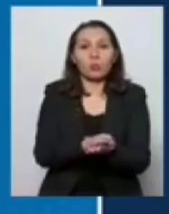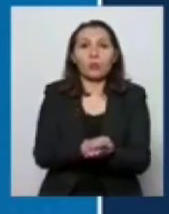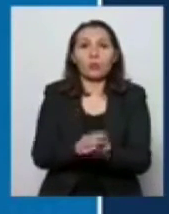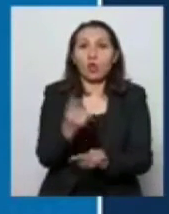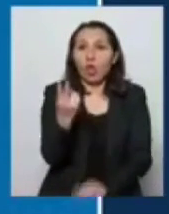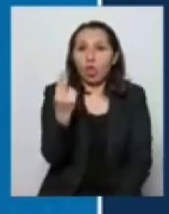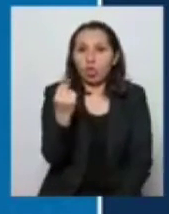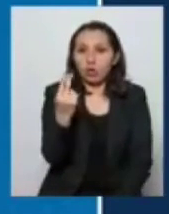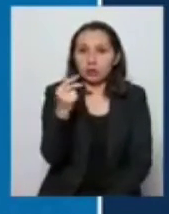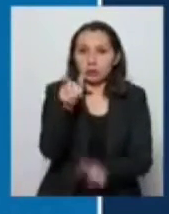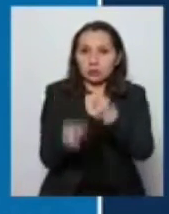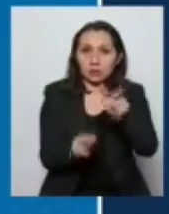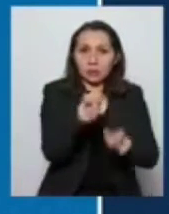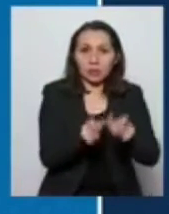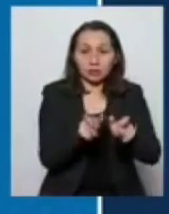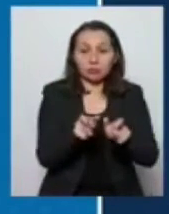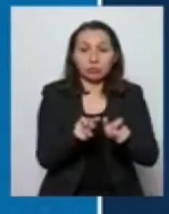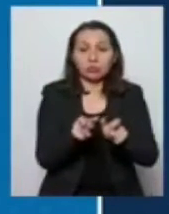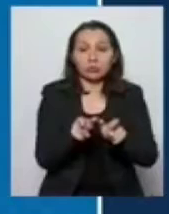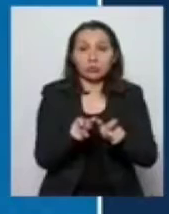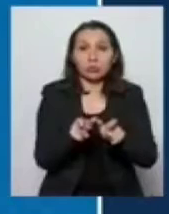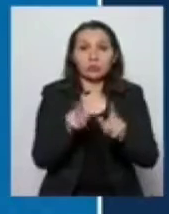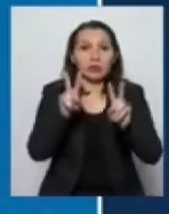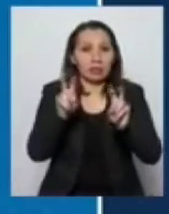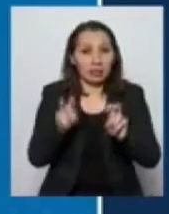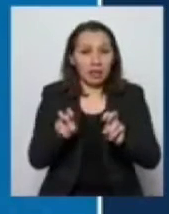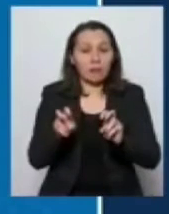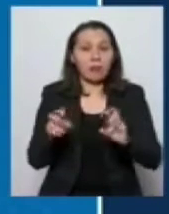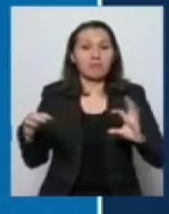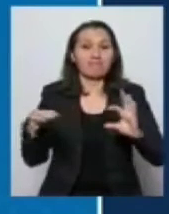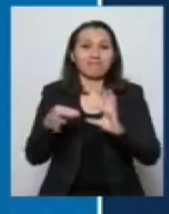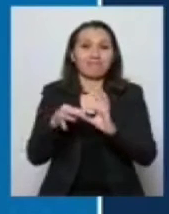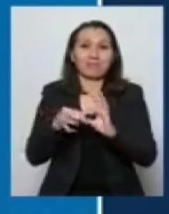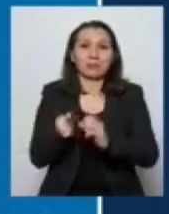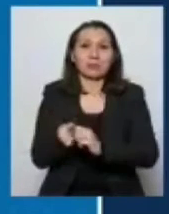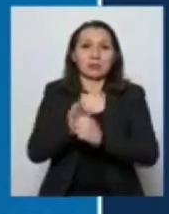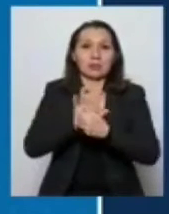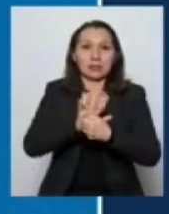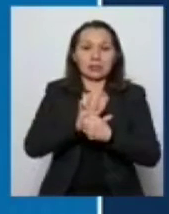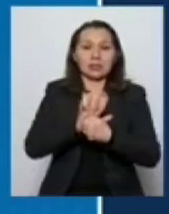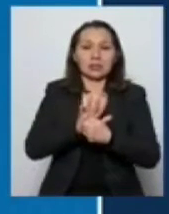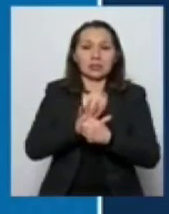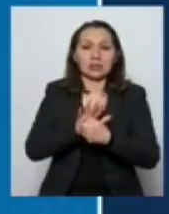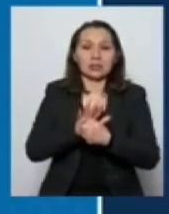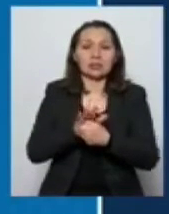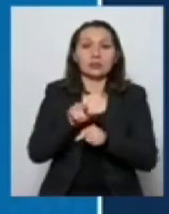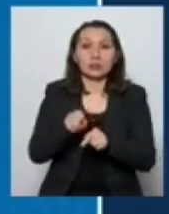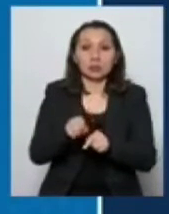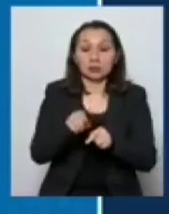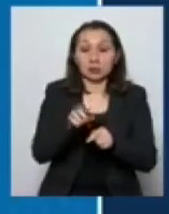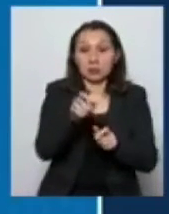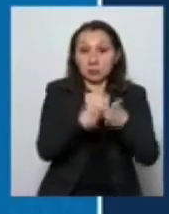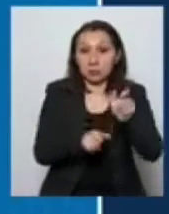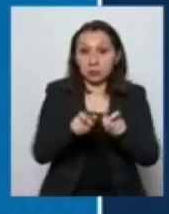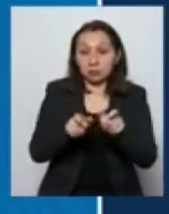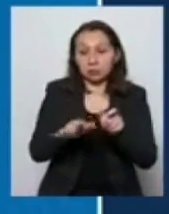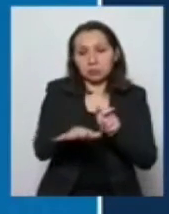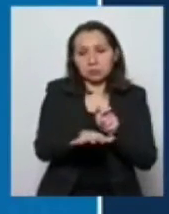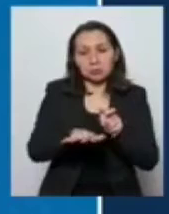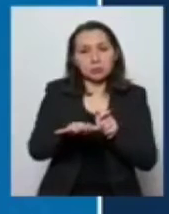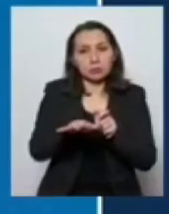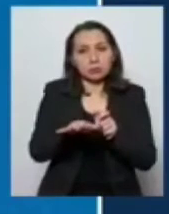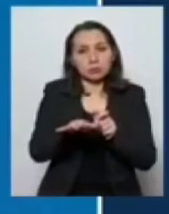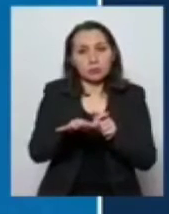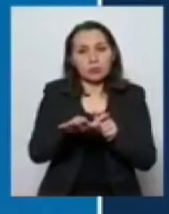fallecimiento de 12 personas que fue en relación al COVID-19, de las cuales un